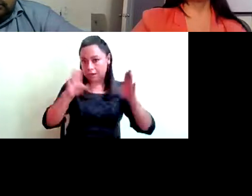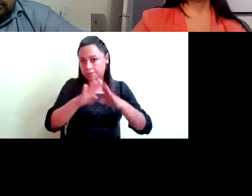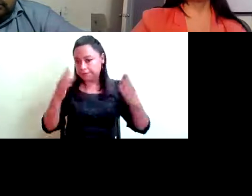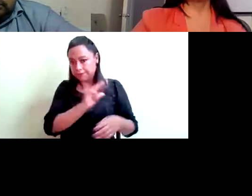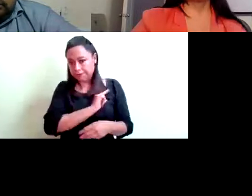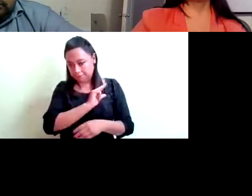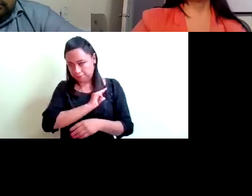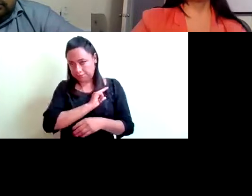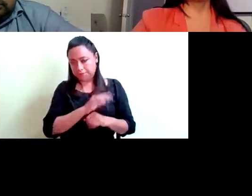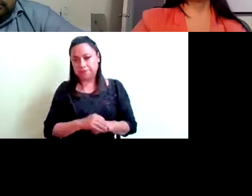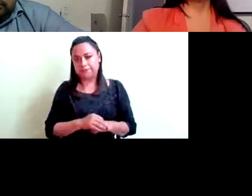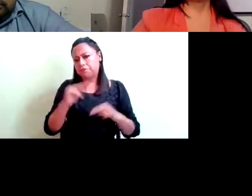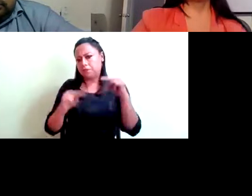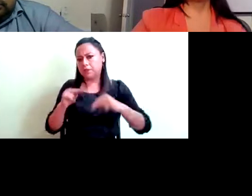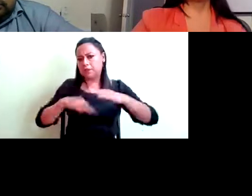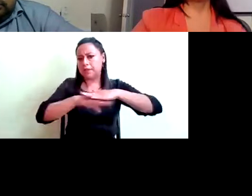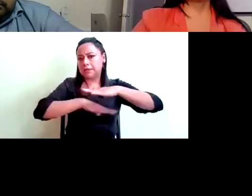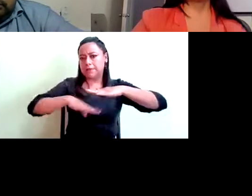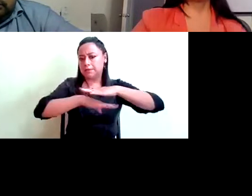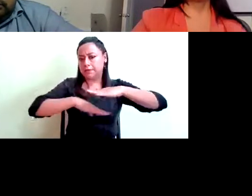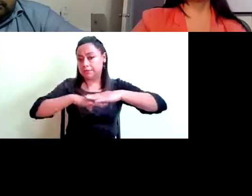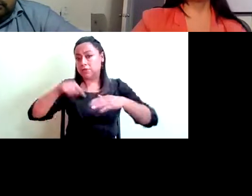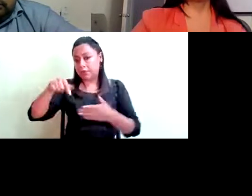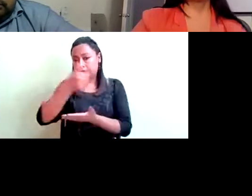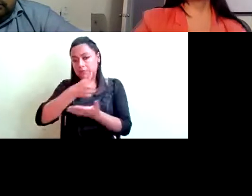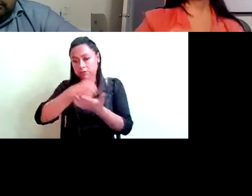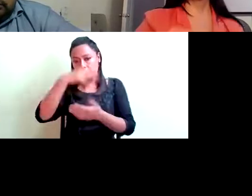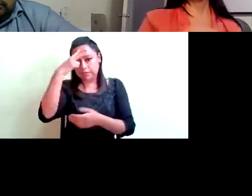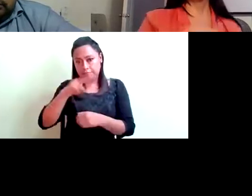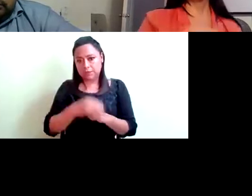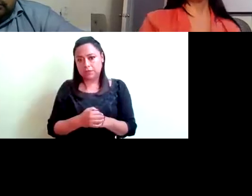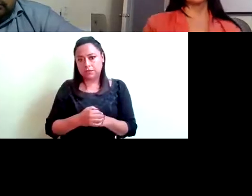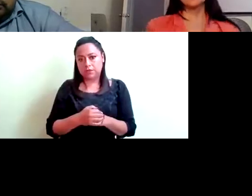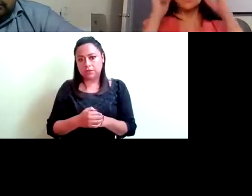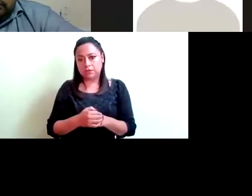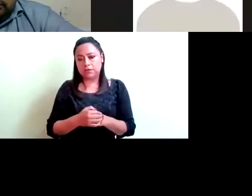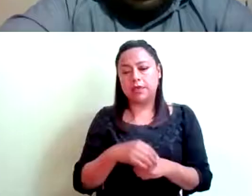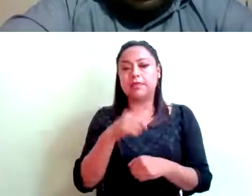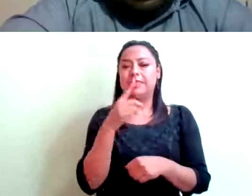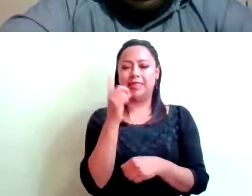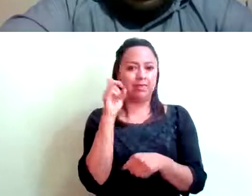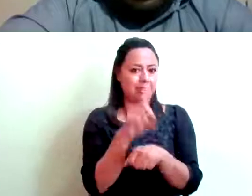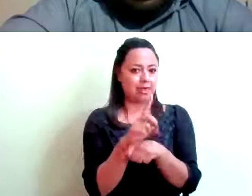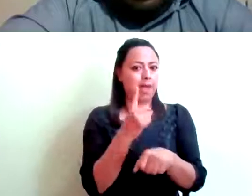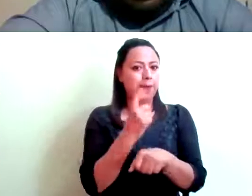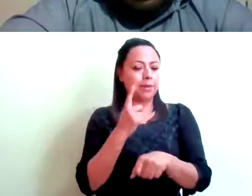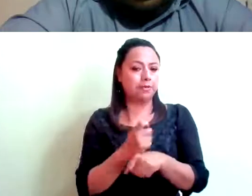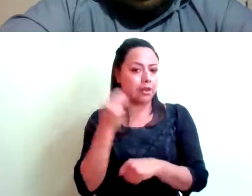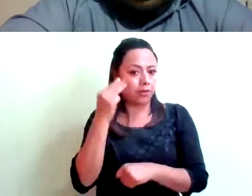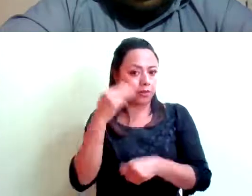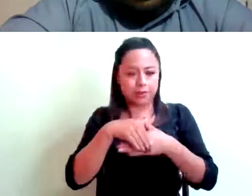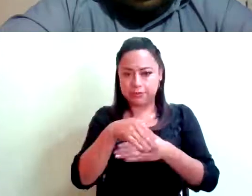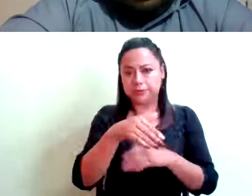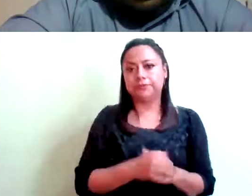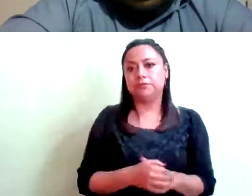particulares de nivel básico en la Ciudad de México a partir del día primero. Entonces, pues a